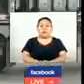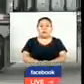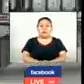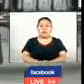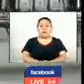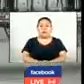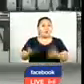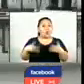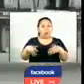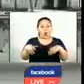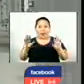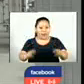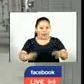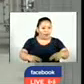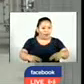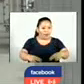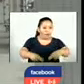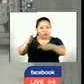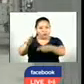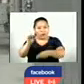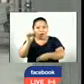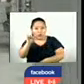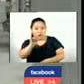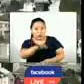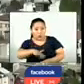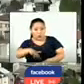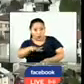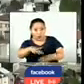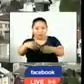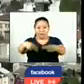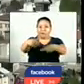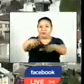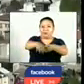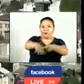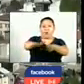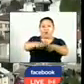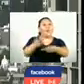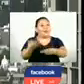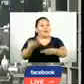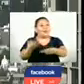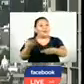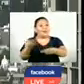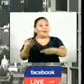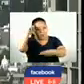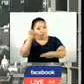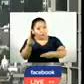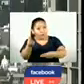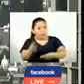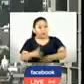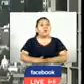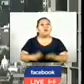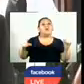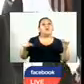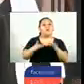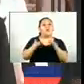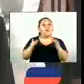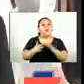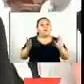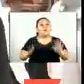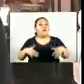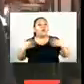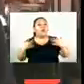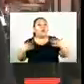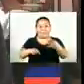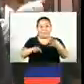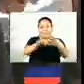normalizar los cruces fronterizos no está solamente de este lado porque hay gran interdependencia económica en esta región binacional Tan es así que a